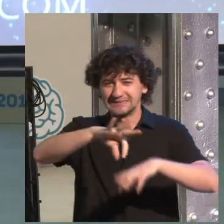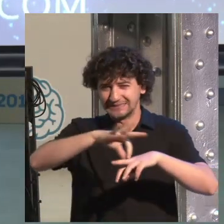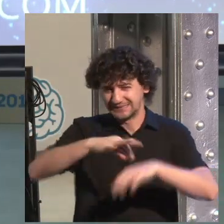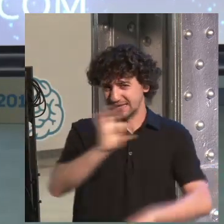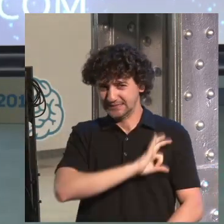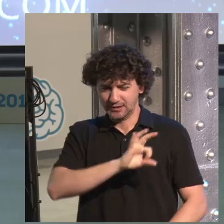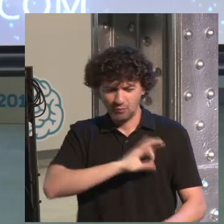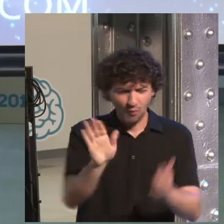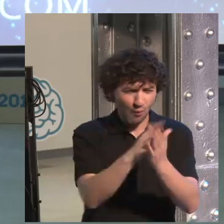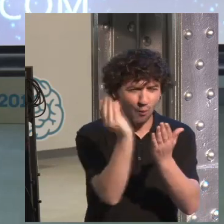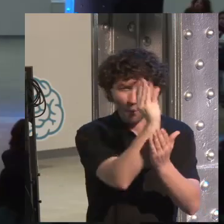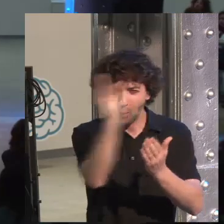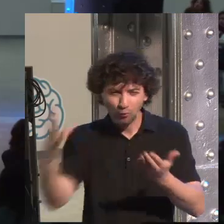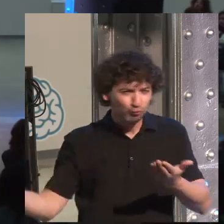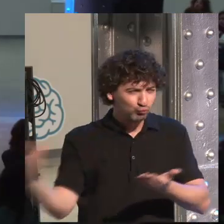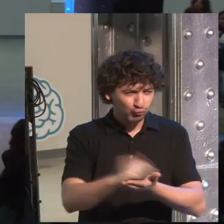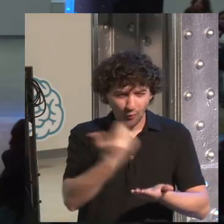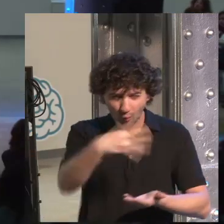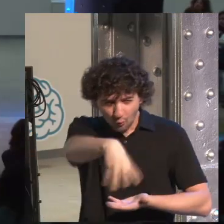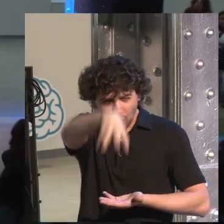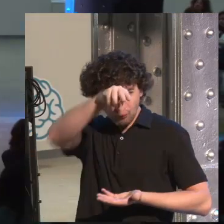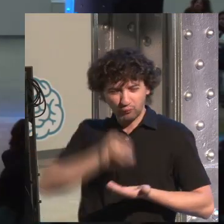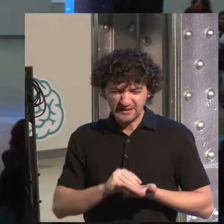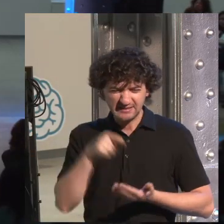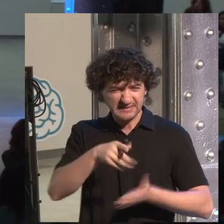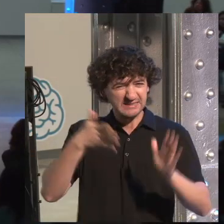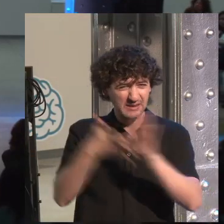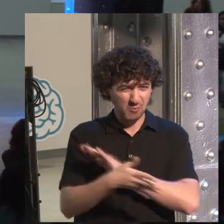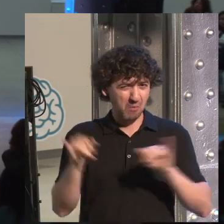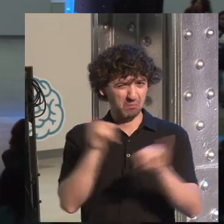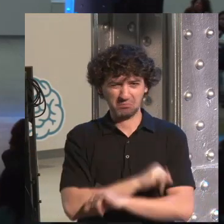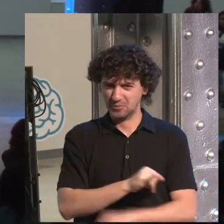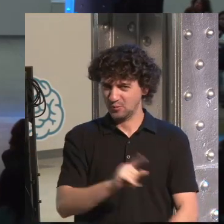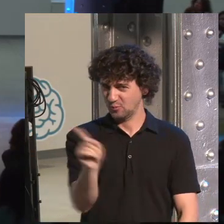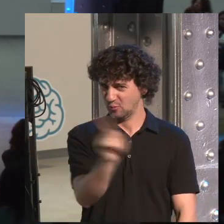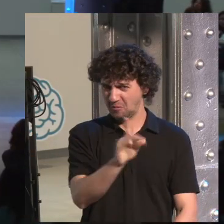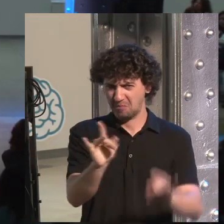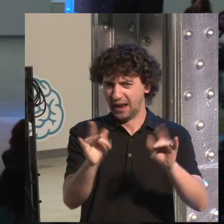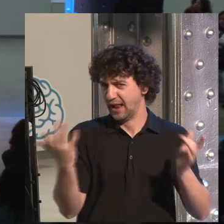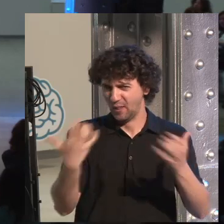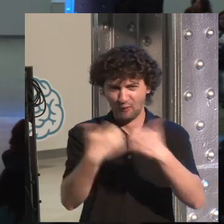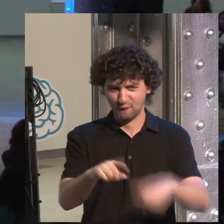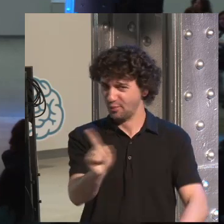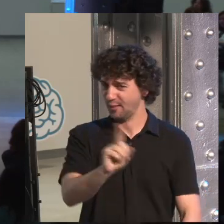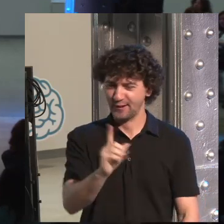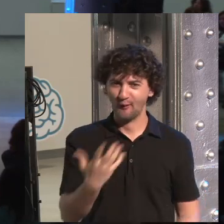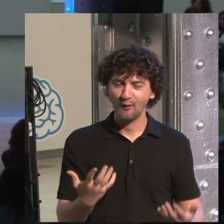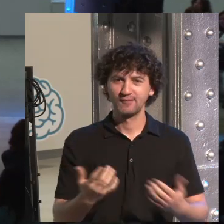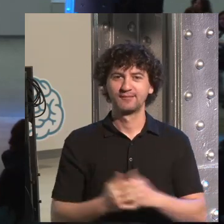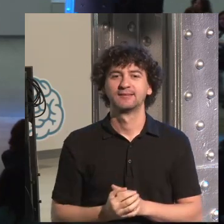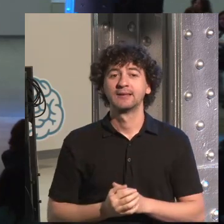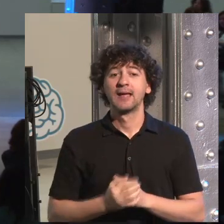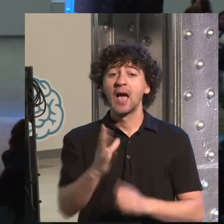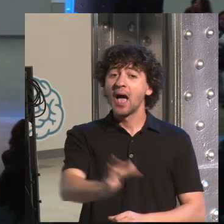dejadme que os diga que esto de leer libros no adelgaza para nada, ¿eh? No funciona. Pero es